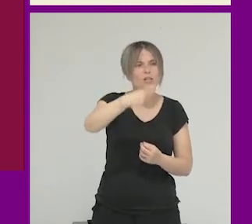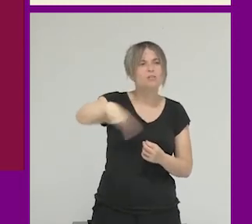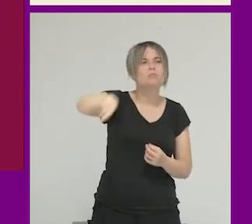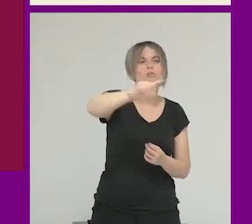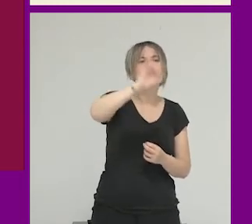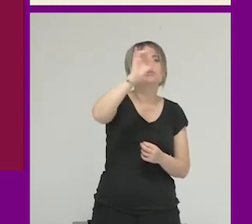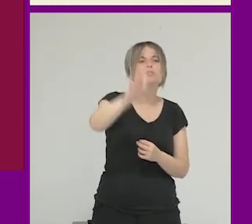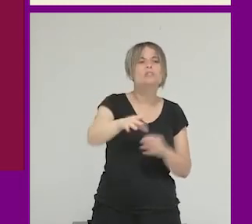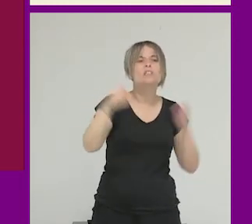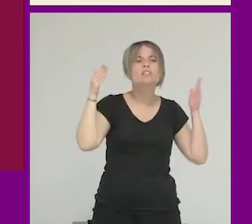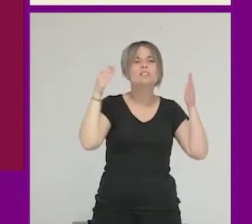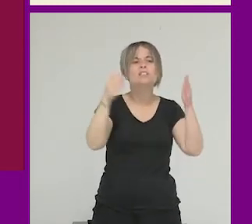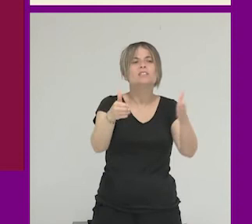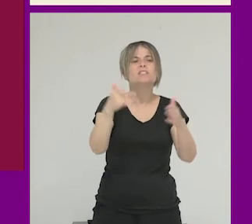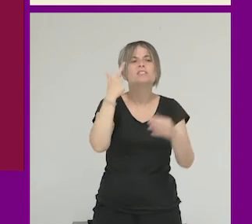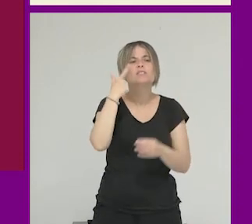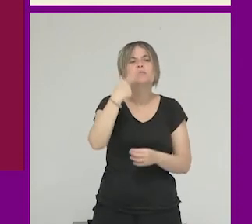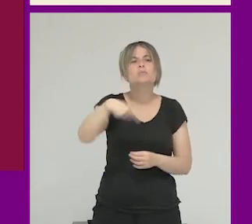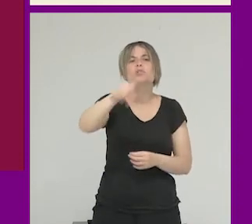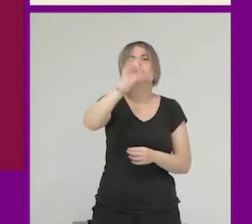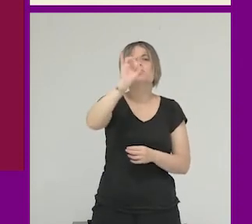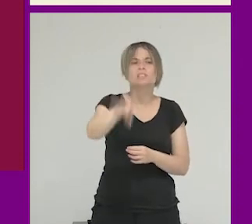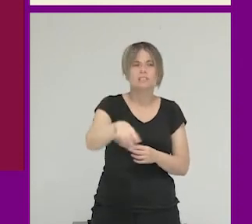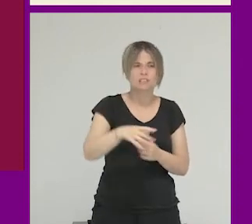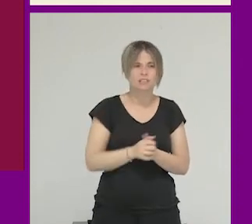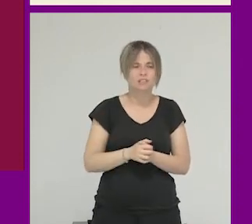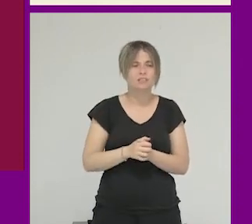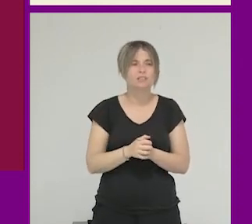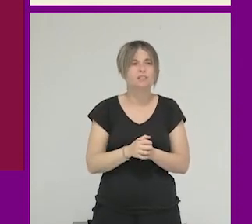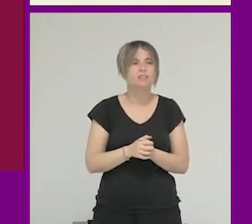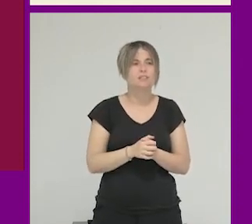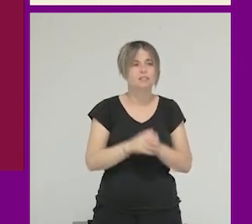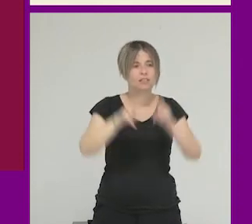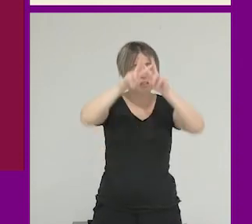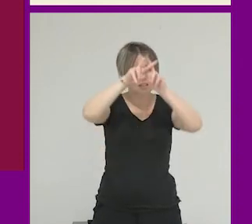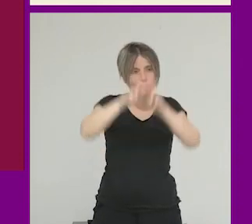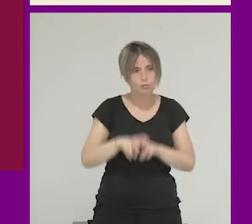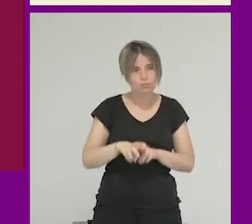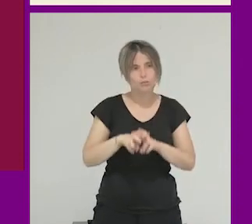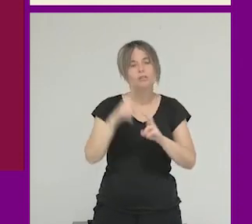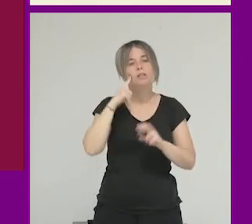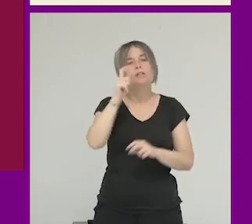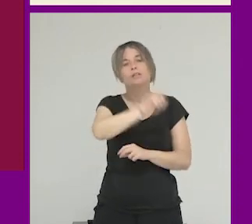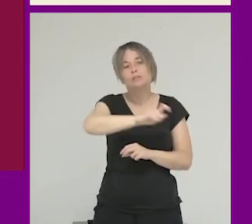eta zeintzuk dira gizon hauek. Esan behar dut ikerketan parte hartzen duten